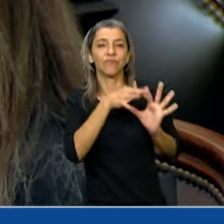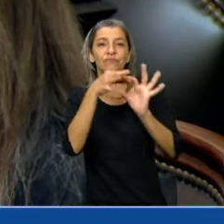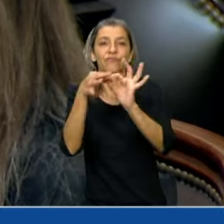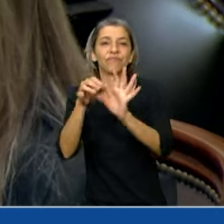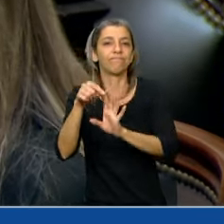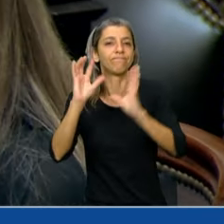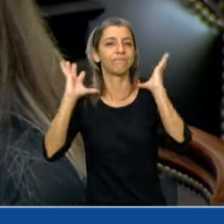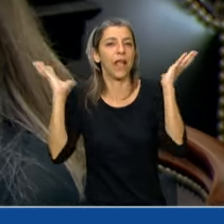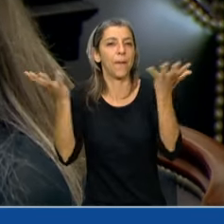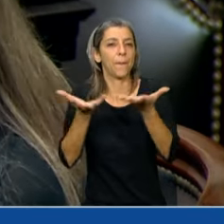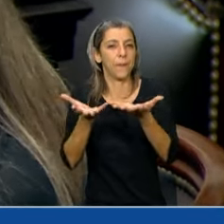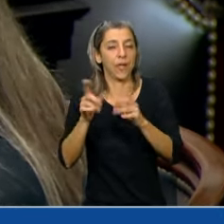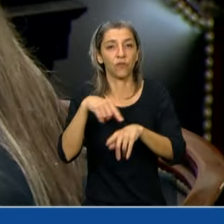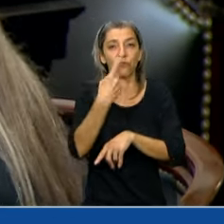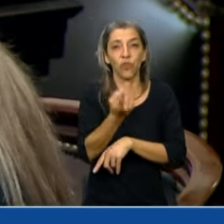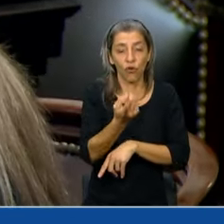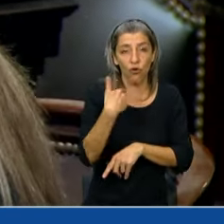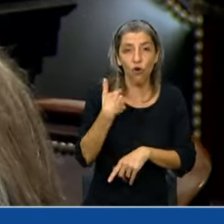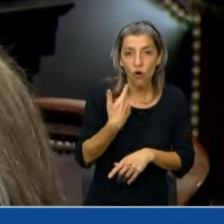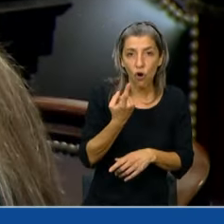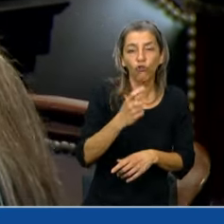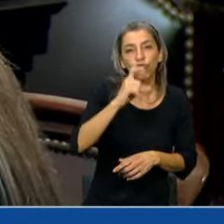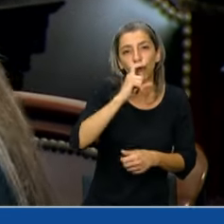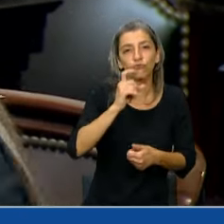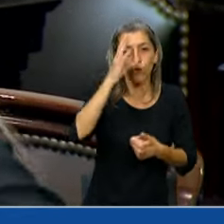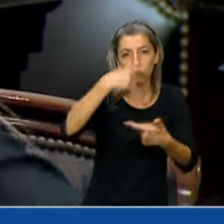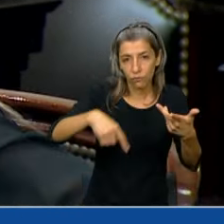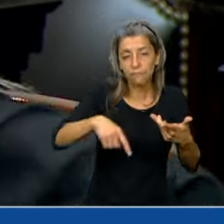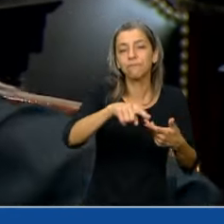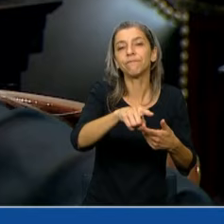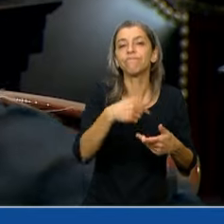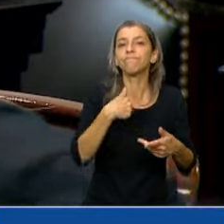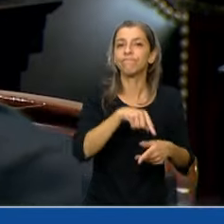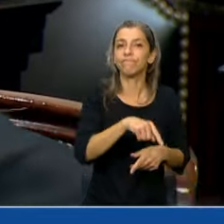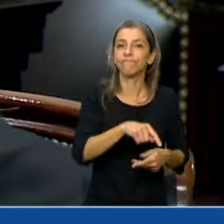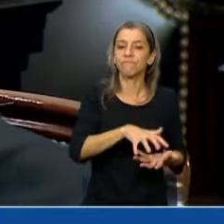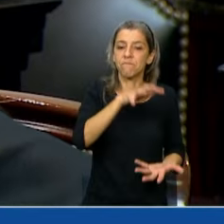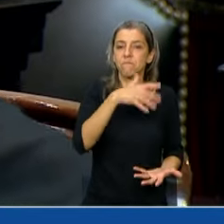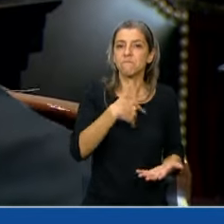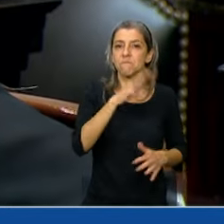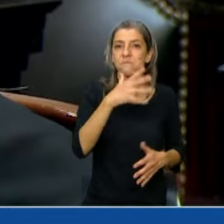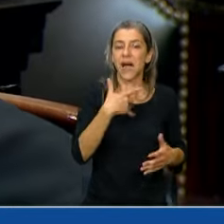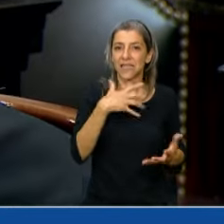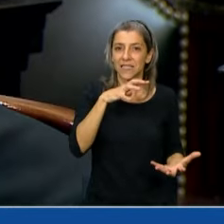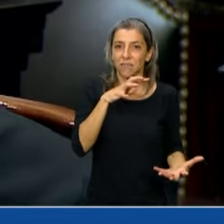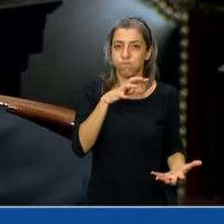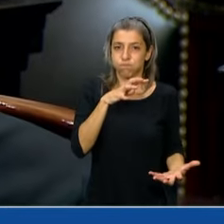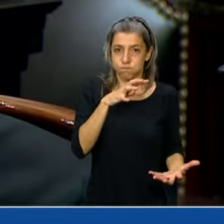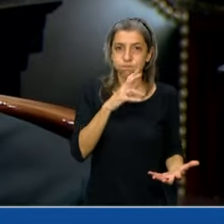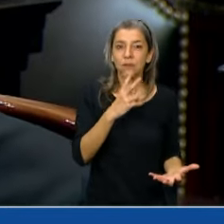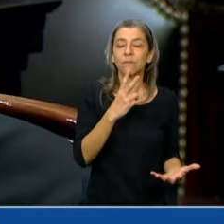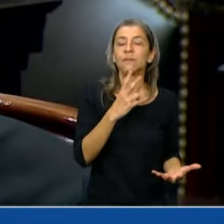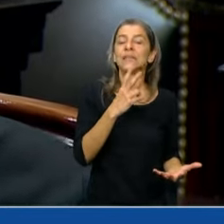En comparación con otros combustibles fósiles tiene mayor densidad energética y un gran